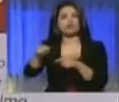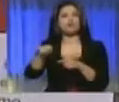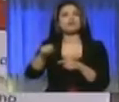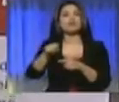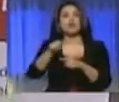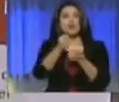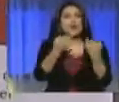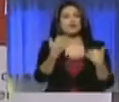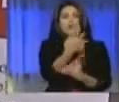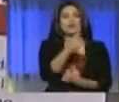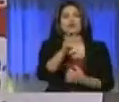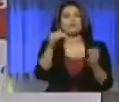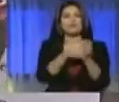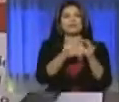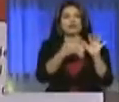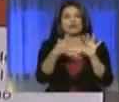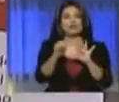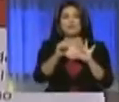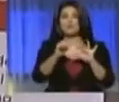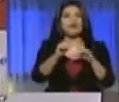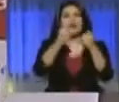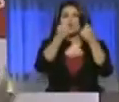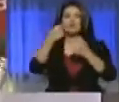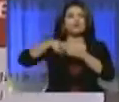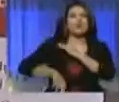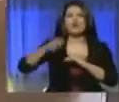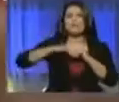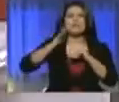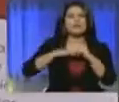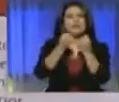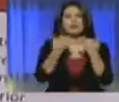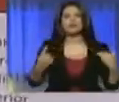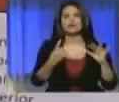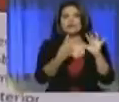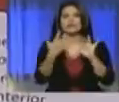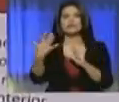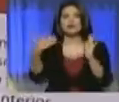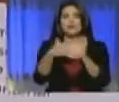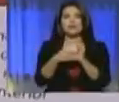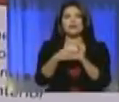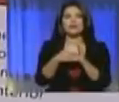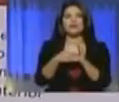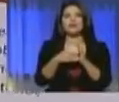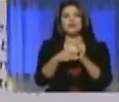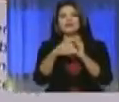42.480. ¿Cuánto da esto? 6.556. Al derecho y al revés me da lo mismo.